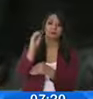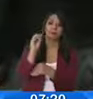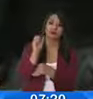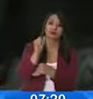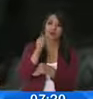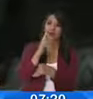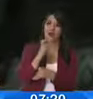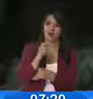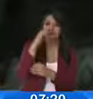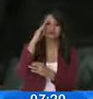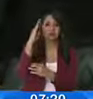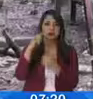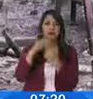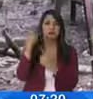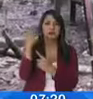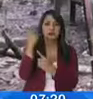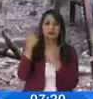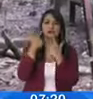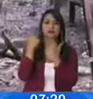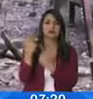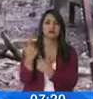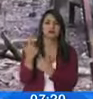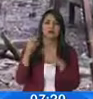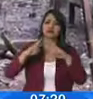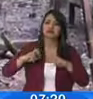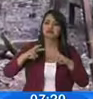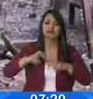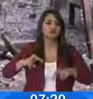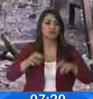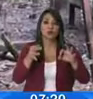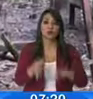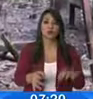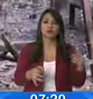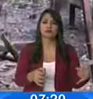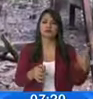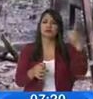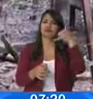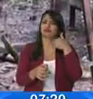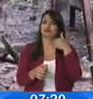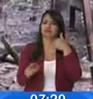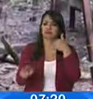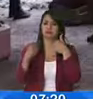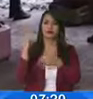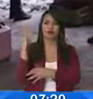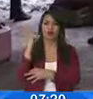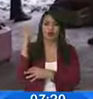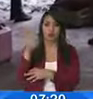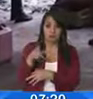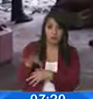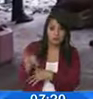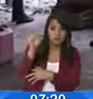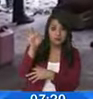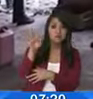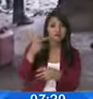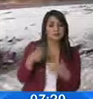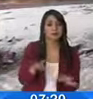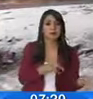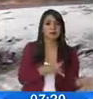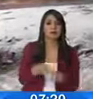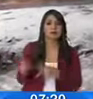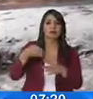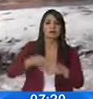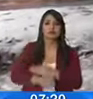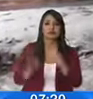patrullan la zona de manera permanente. Una llamada anónimo alertó a los agentes antinarcóticos colombianos, quienes programaron el ingreso a la zona selvática, en